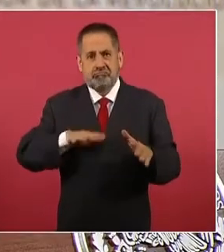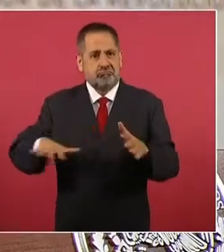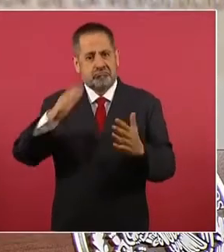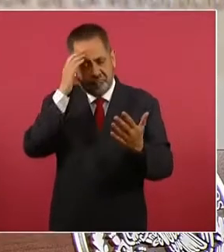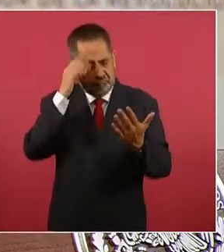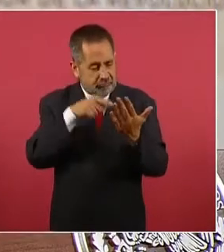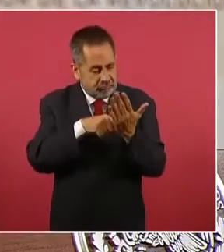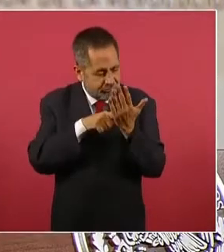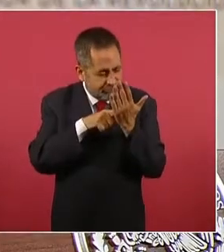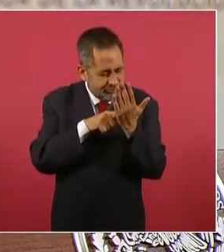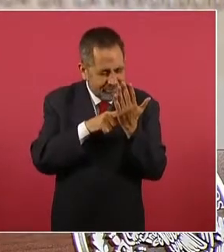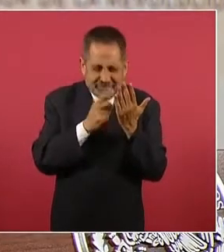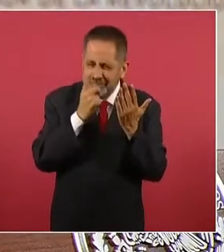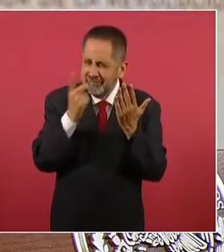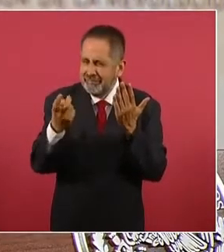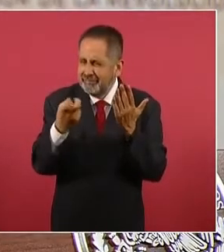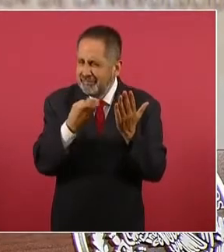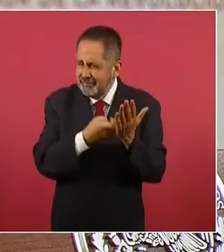actúe